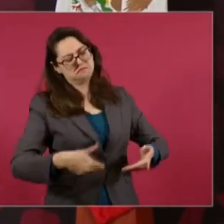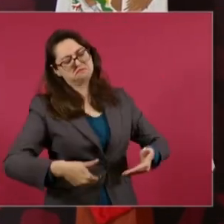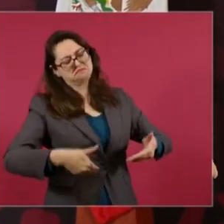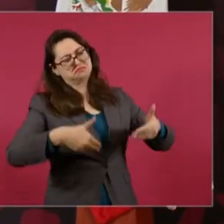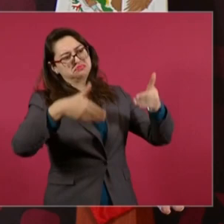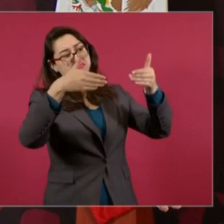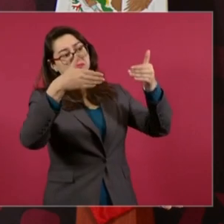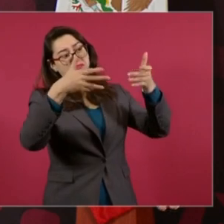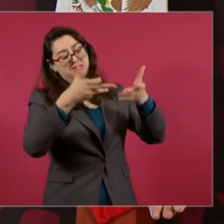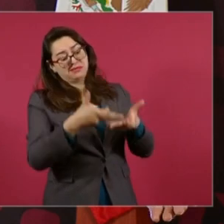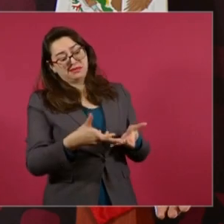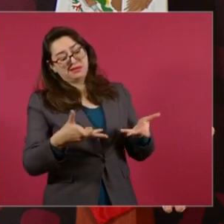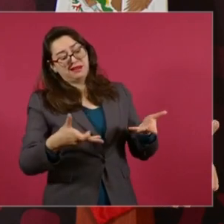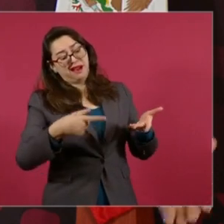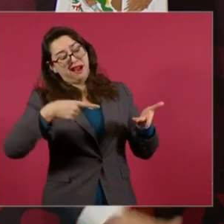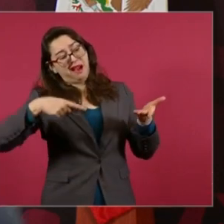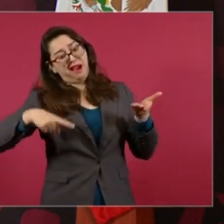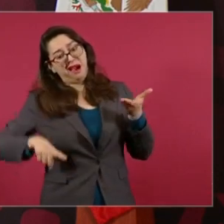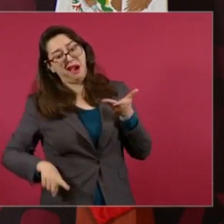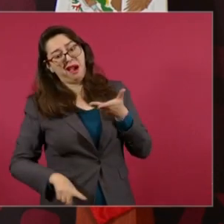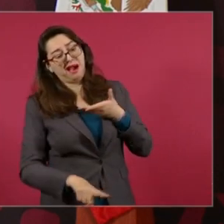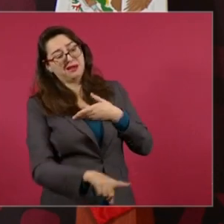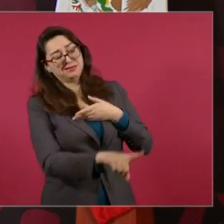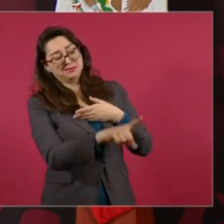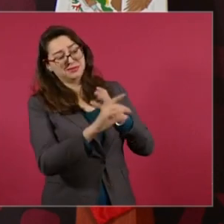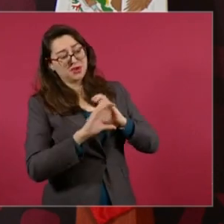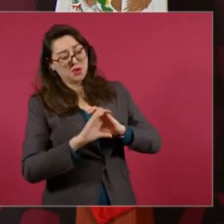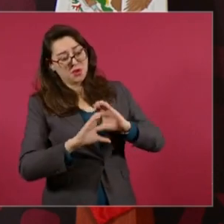desde Tijuana hasta San Diego.